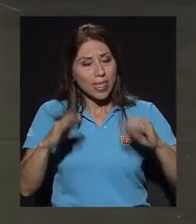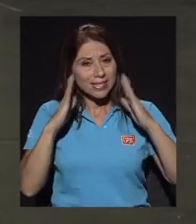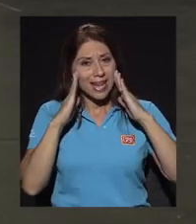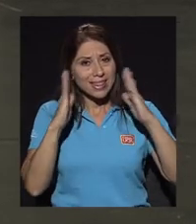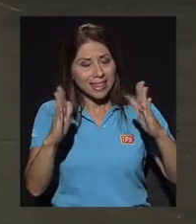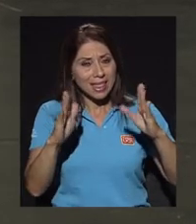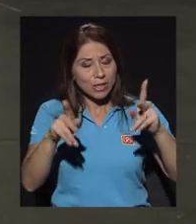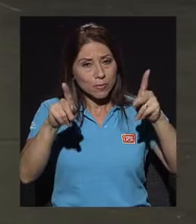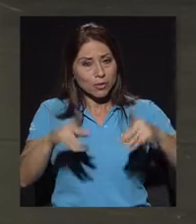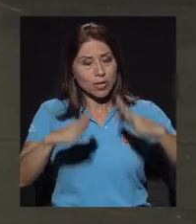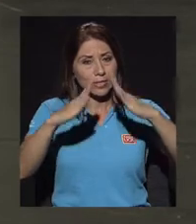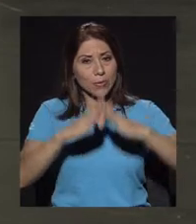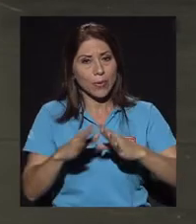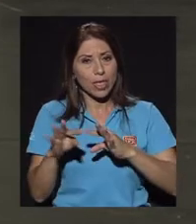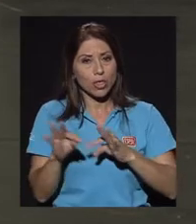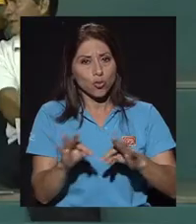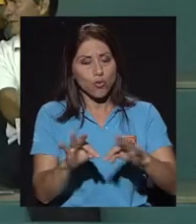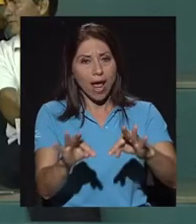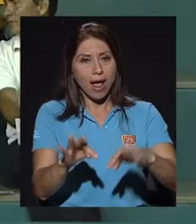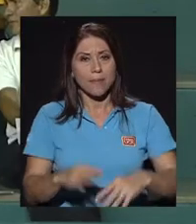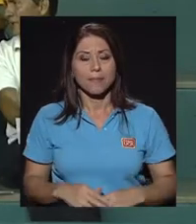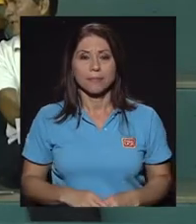costarricenses que tenemos en Turrialba.